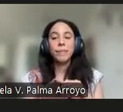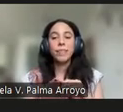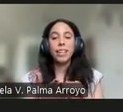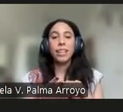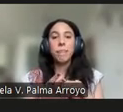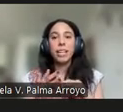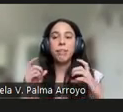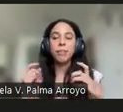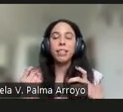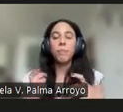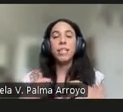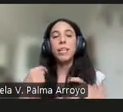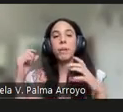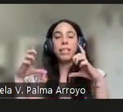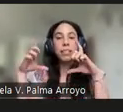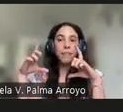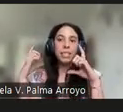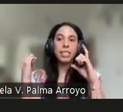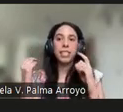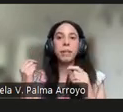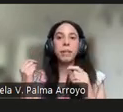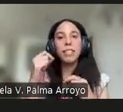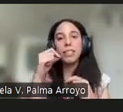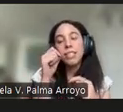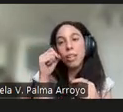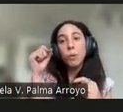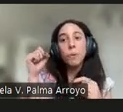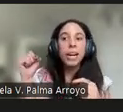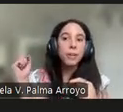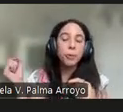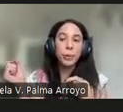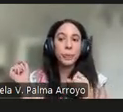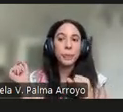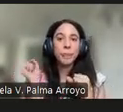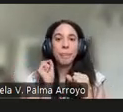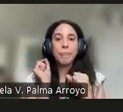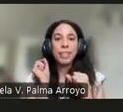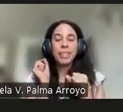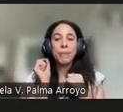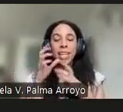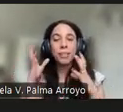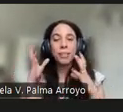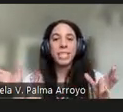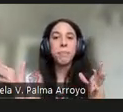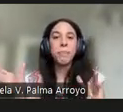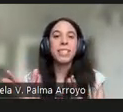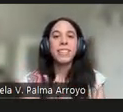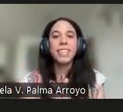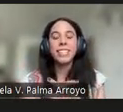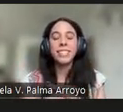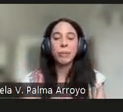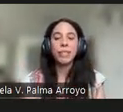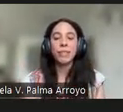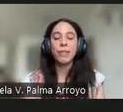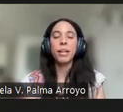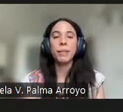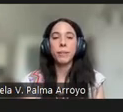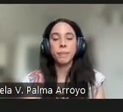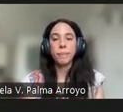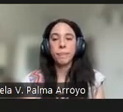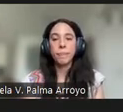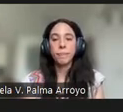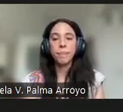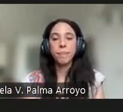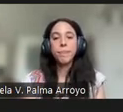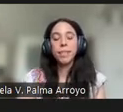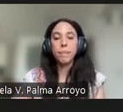¿Listo? Y para que no se les olvide, pueden escribir allí entre paréntesis lugar 1, para que no se vayan a perder ahorita que estemos haciendo la